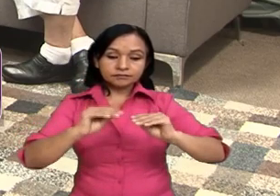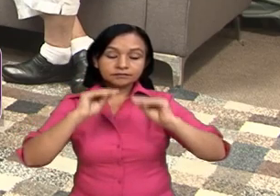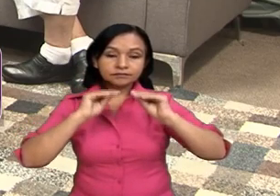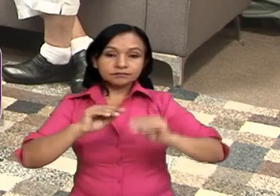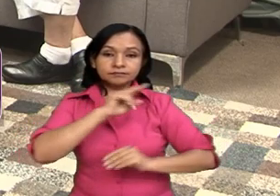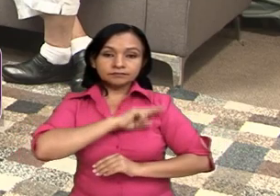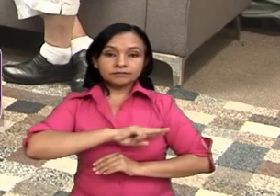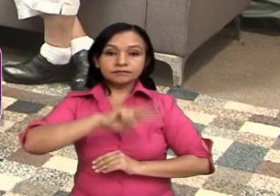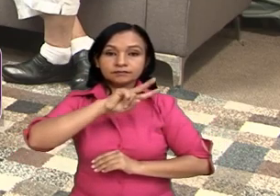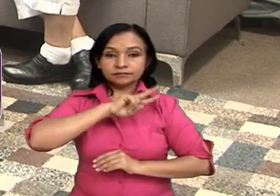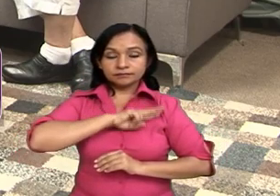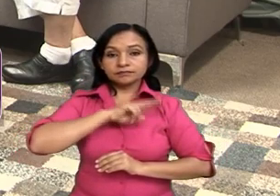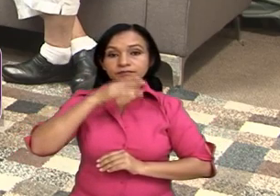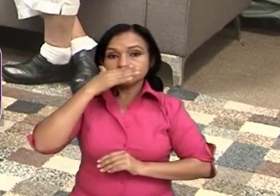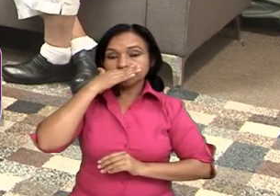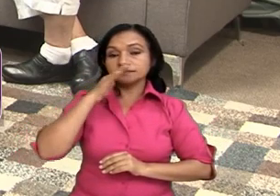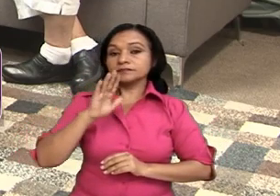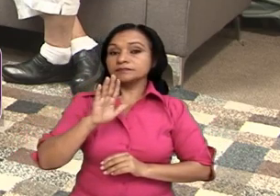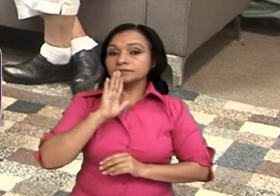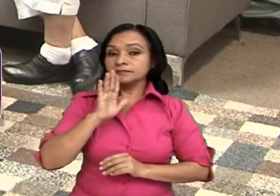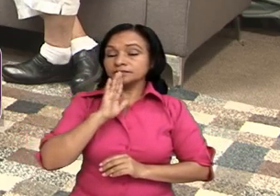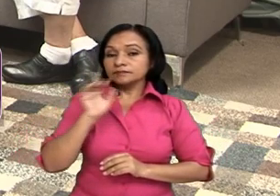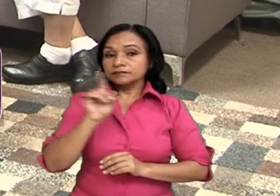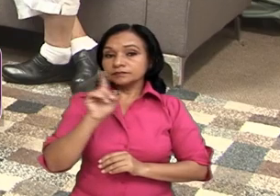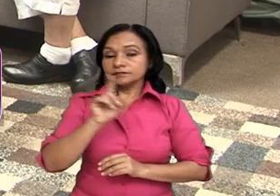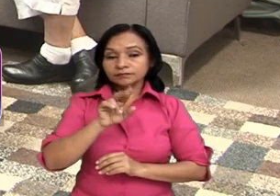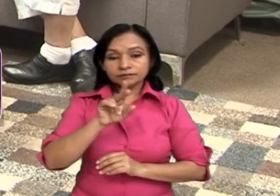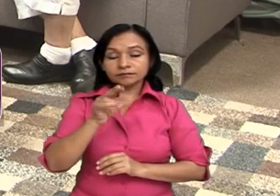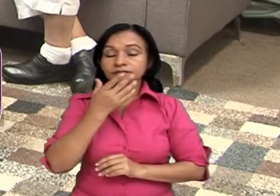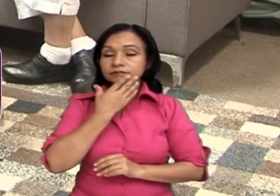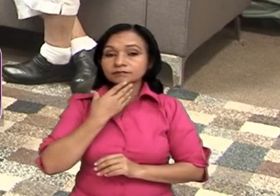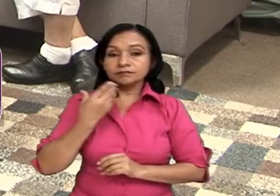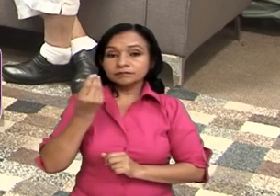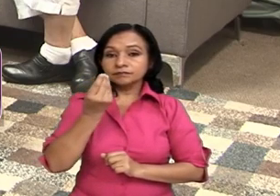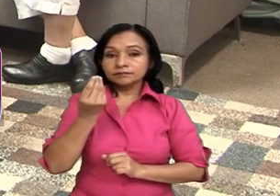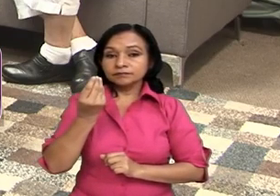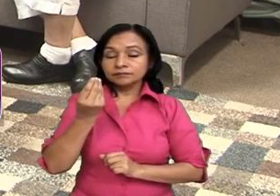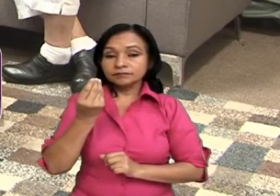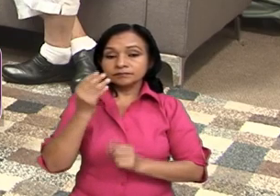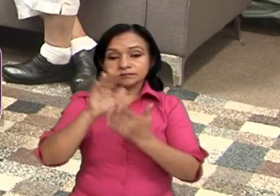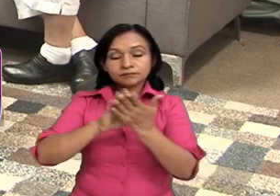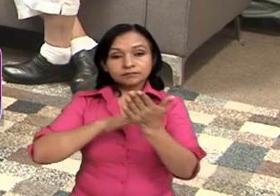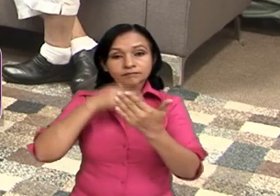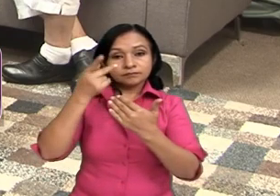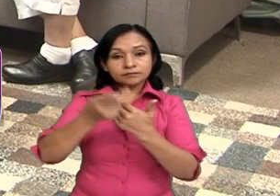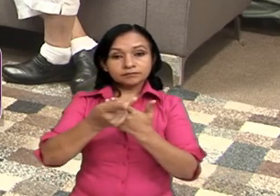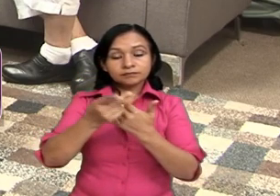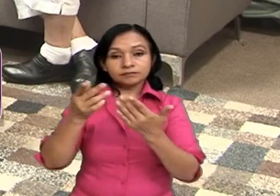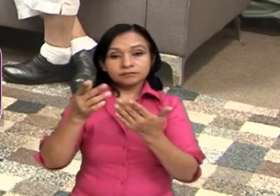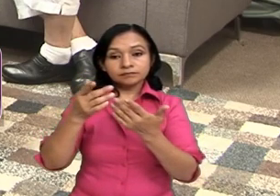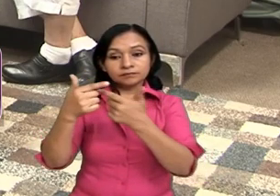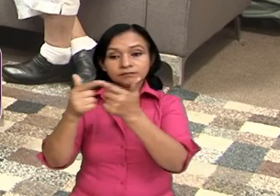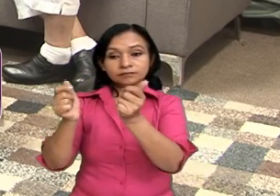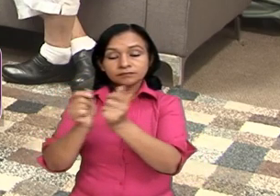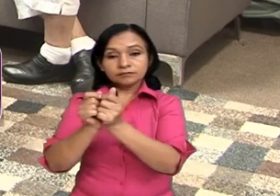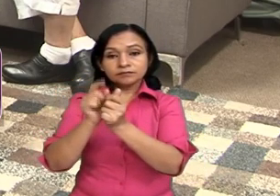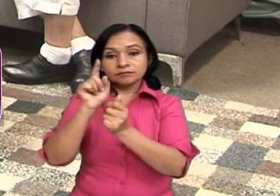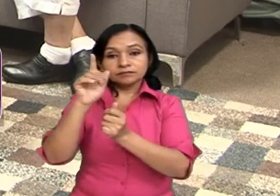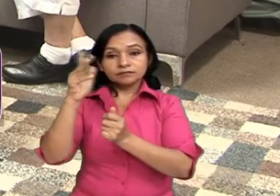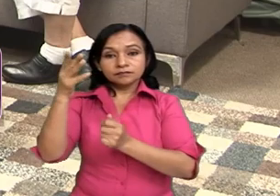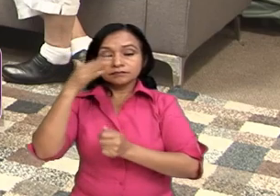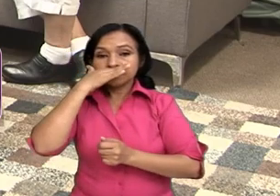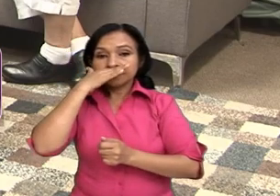valores revolucionarios. Y discutíamos, no es el mismo joven que está en los programas, en los movimientos de juventud, que